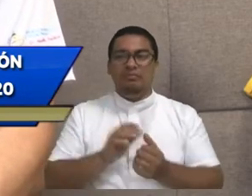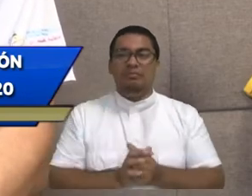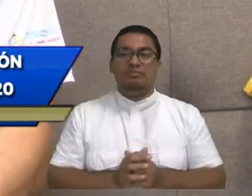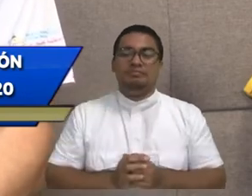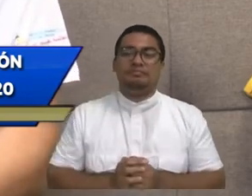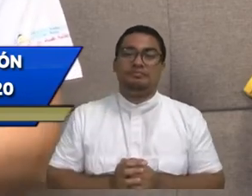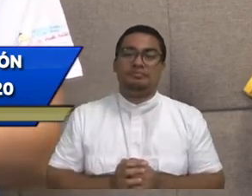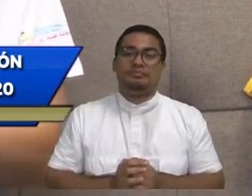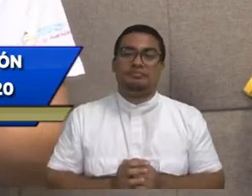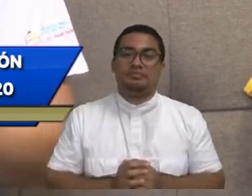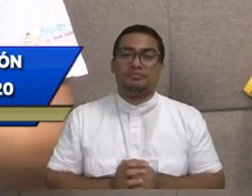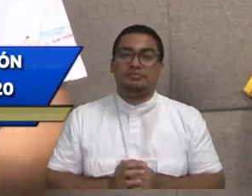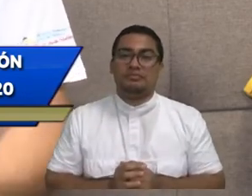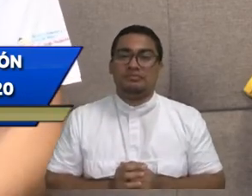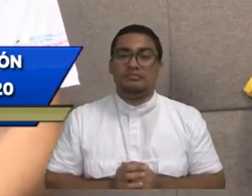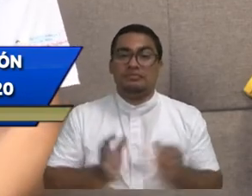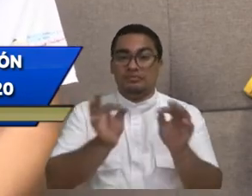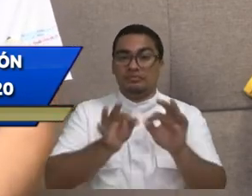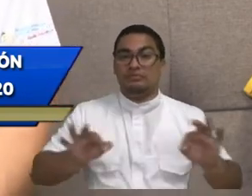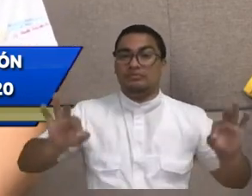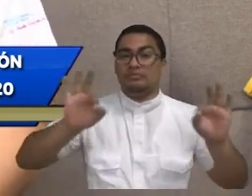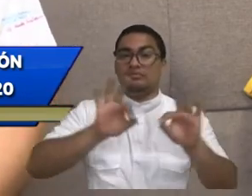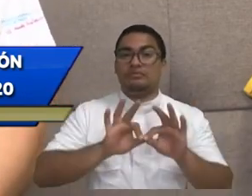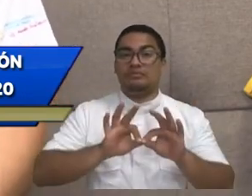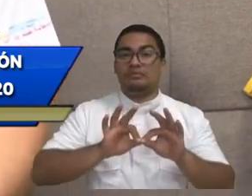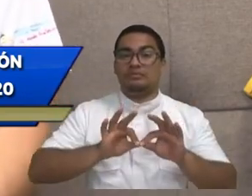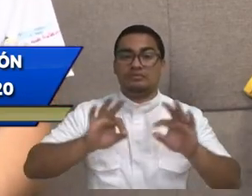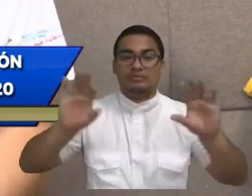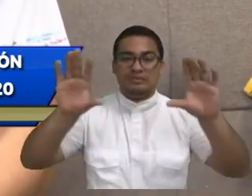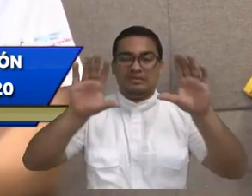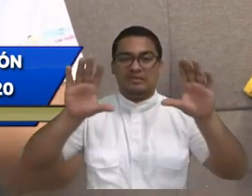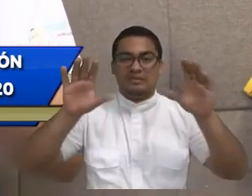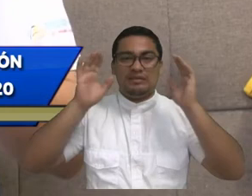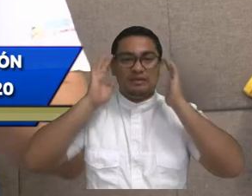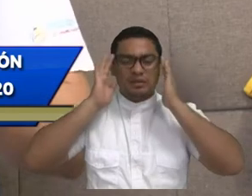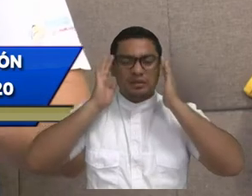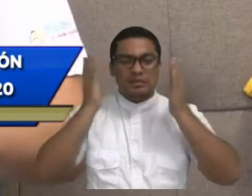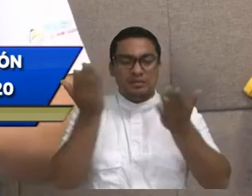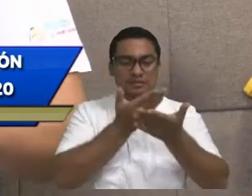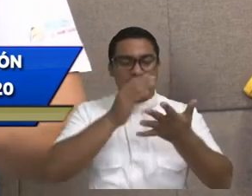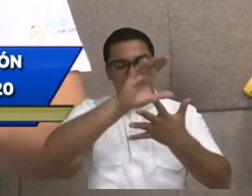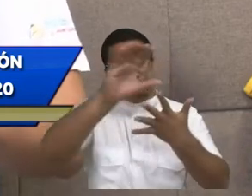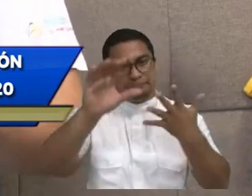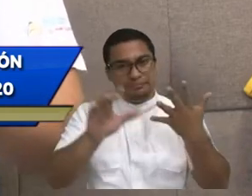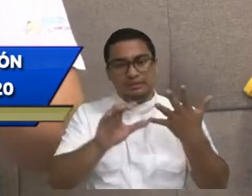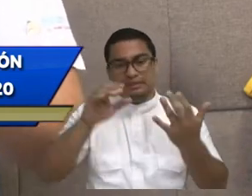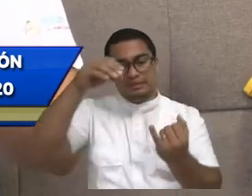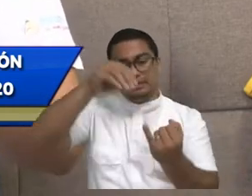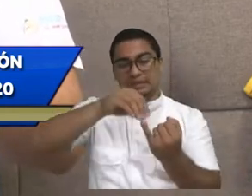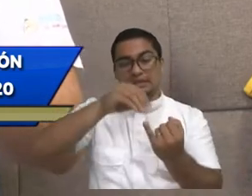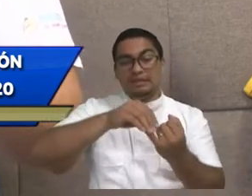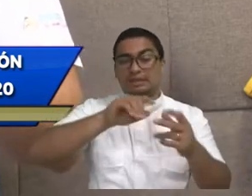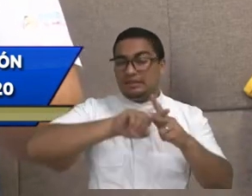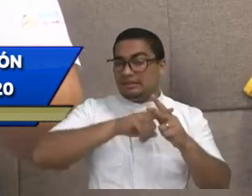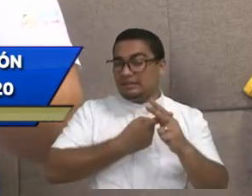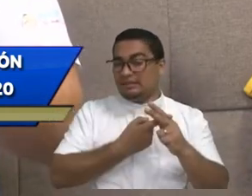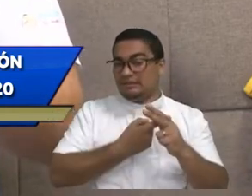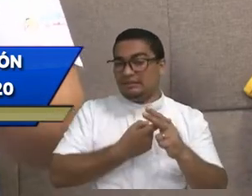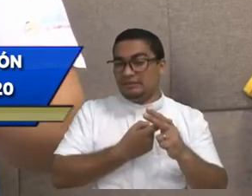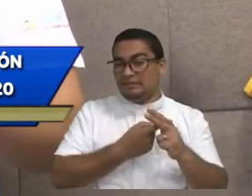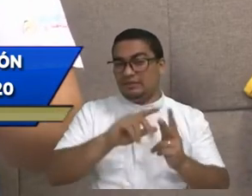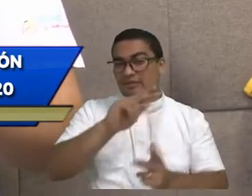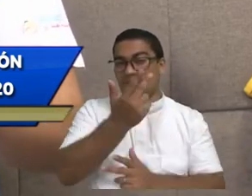y ahorita estamos con el énfasis en la matrícula de las carreras técnicas de la que empezamos un ciclo formal a partir de el